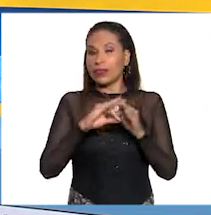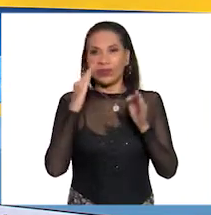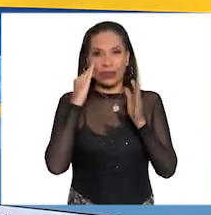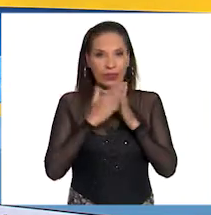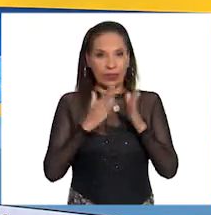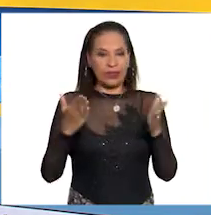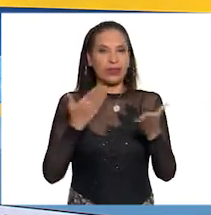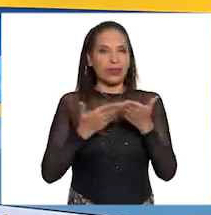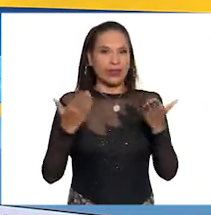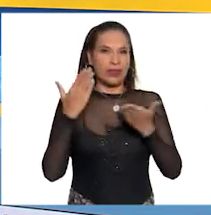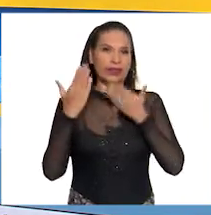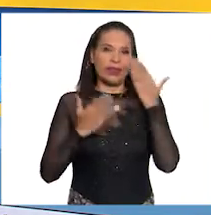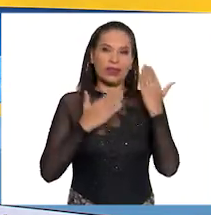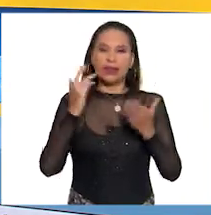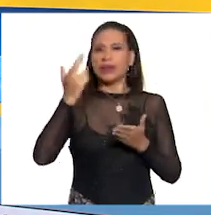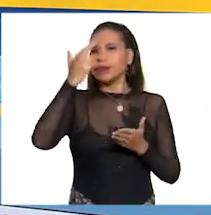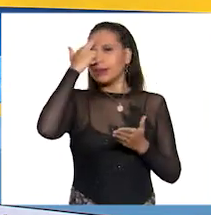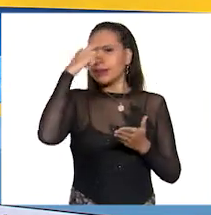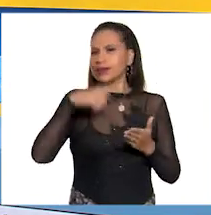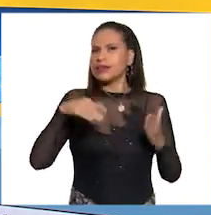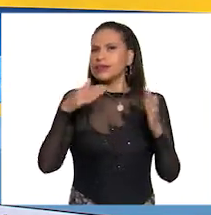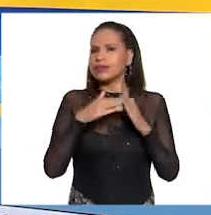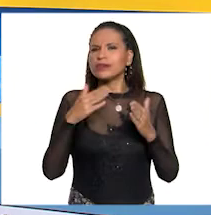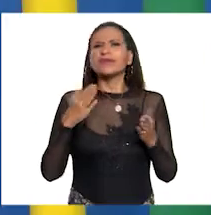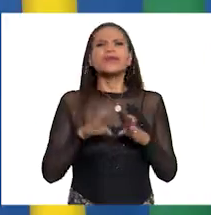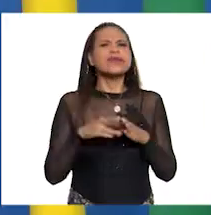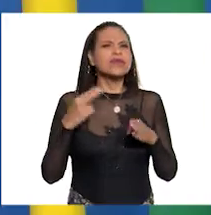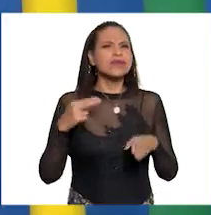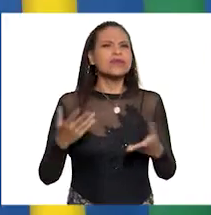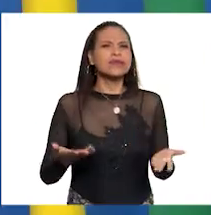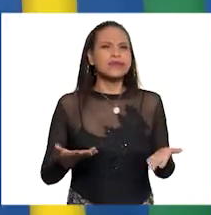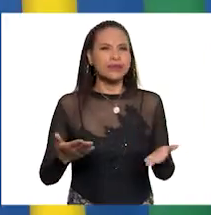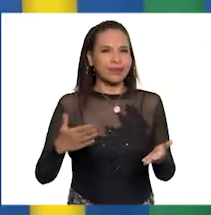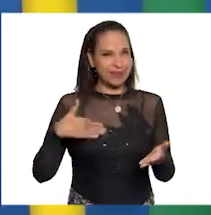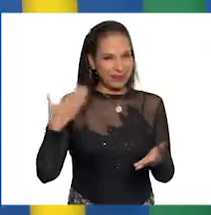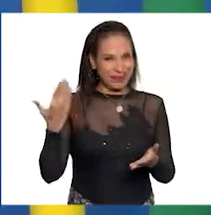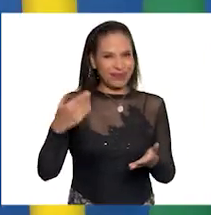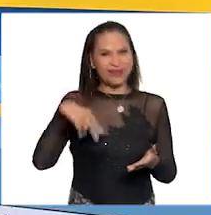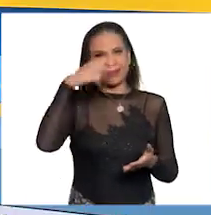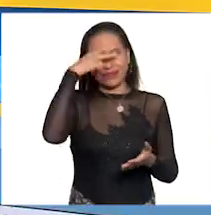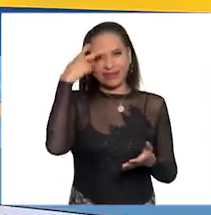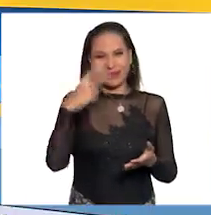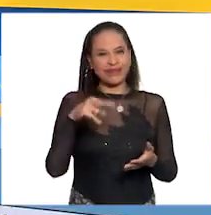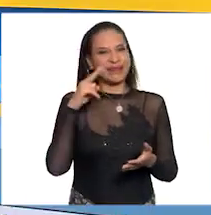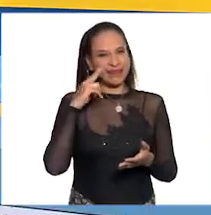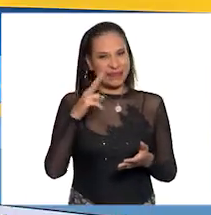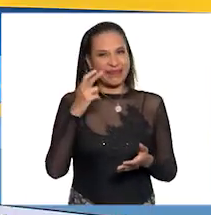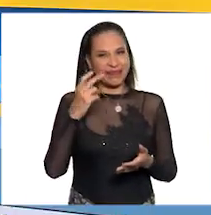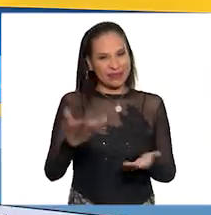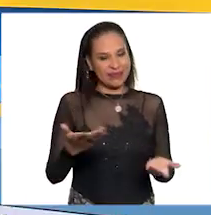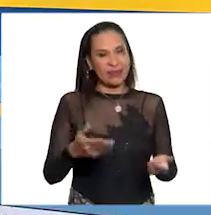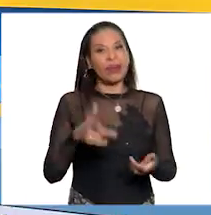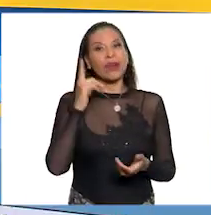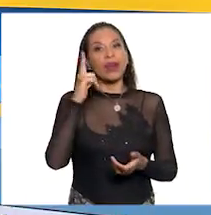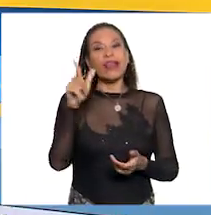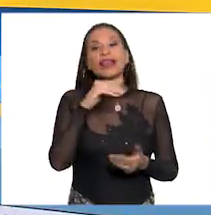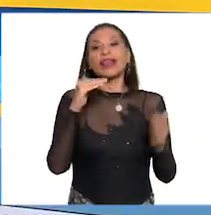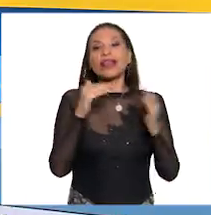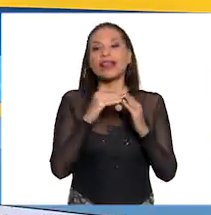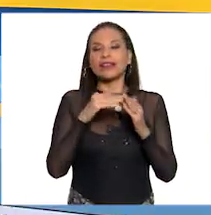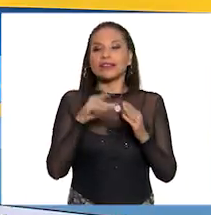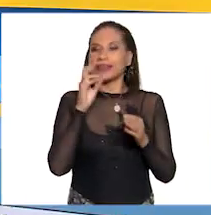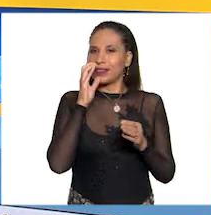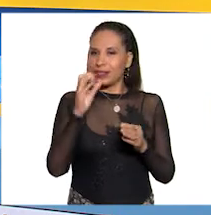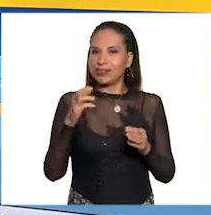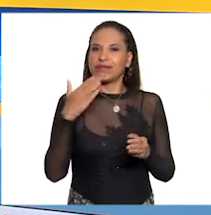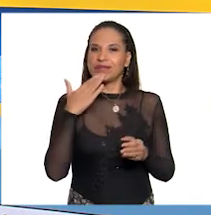que estamos estudiando. ¿Recuerdan allá en casa cómo se llama? El milagro mexicano. ¡Correcto! Espero que allá en casa también hayan